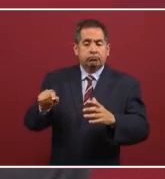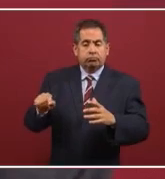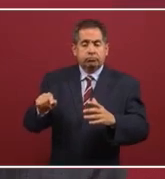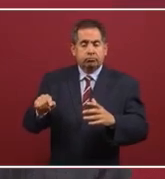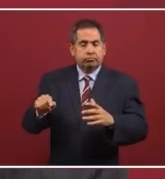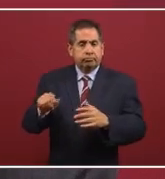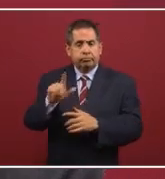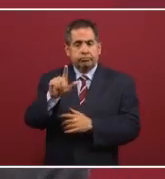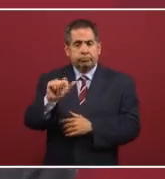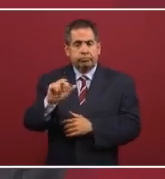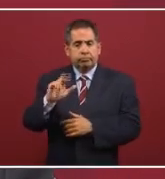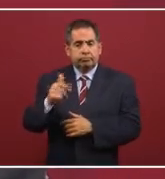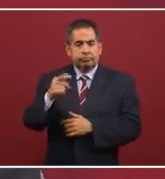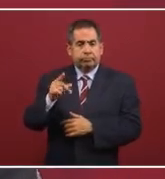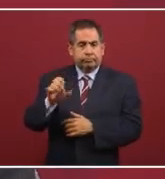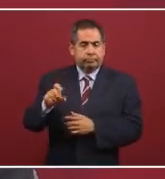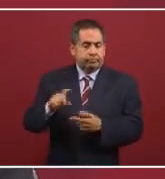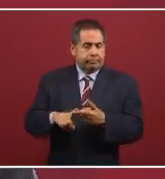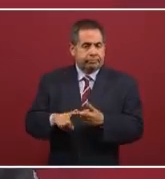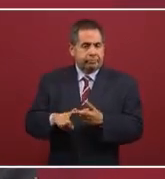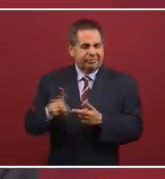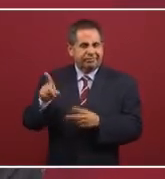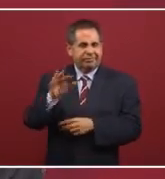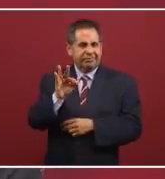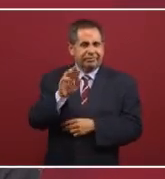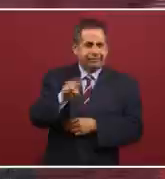maestra Lagarde del Fondo Monetario Internacional